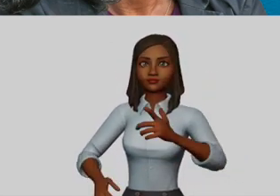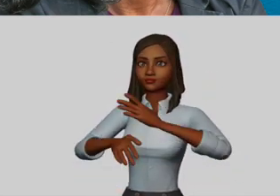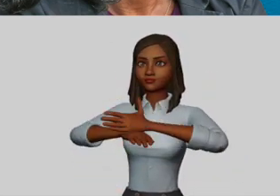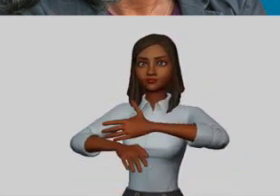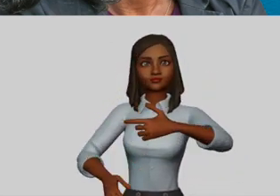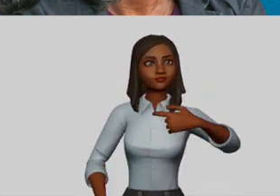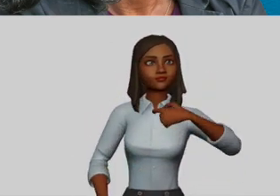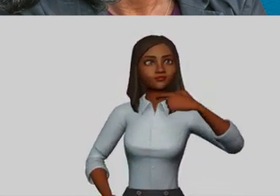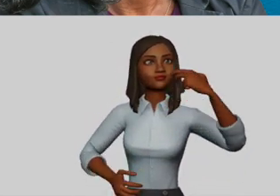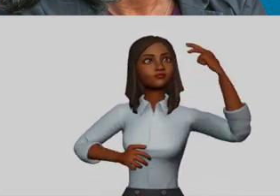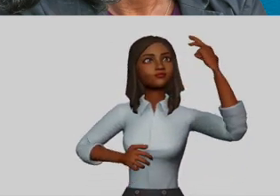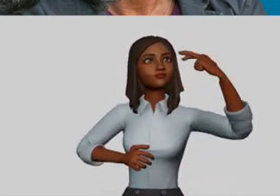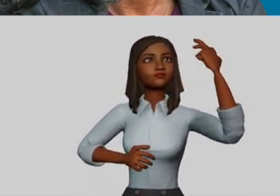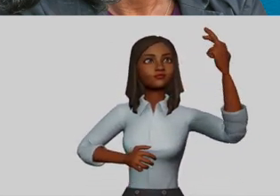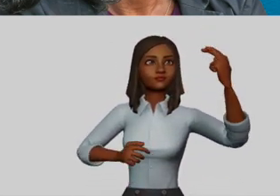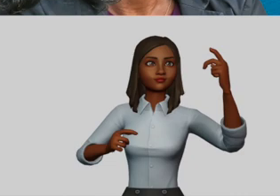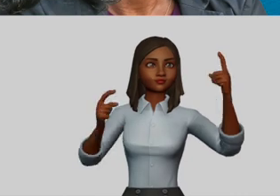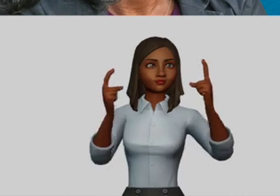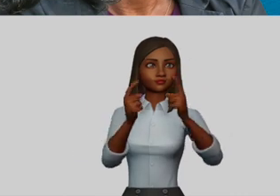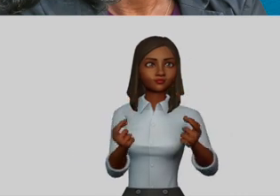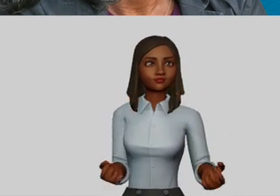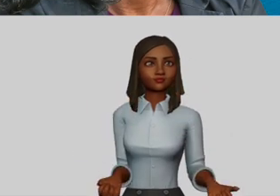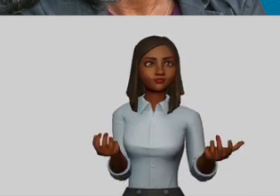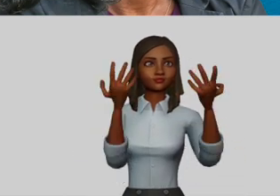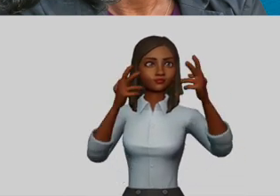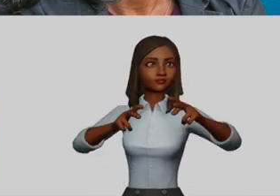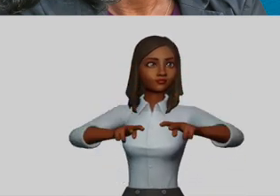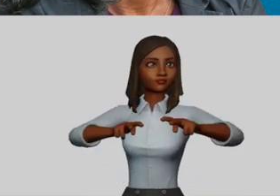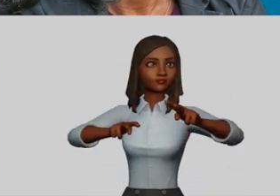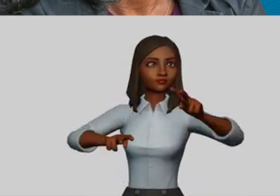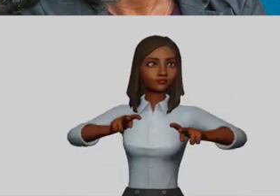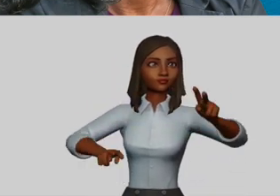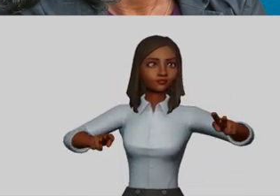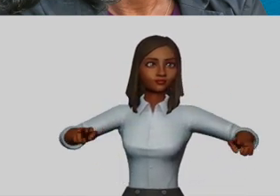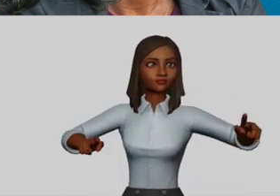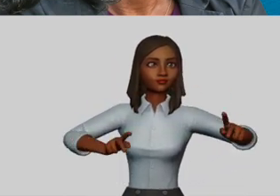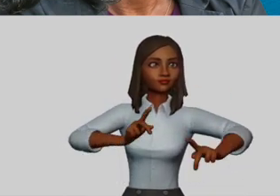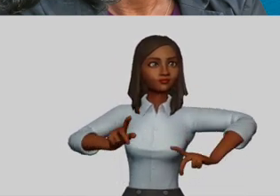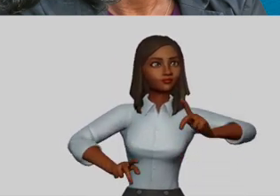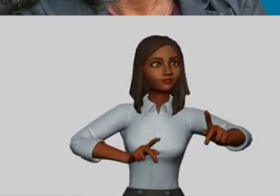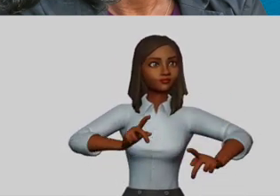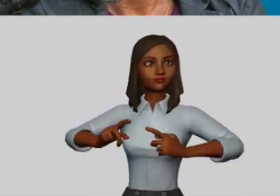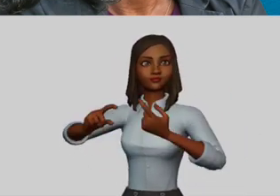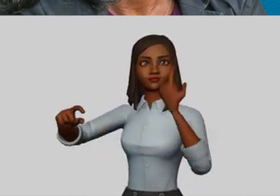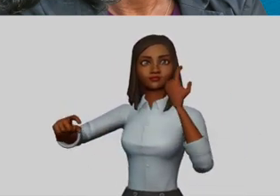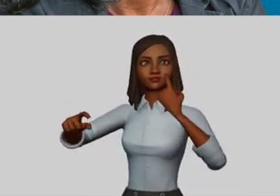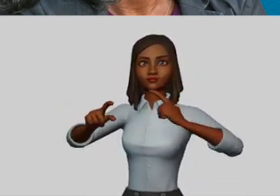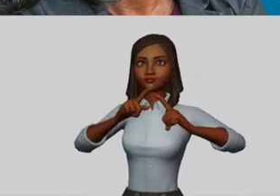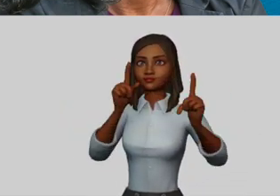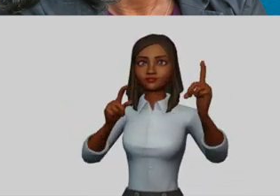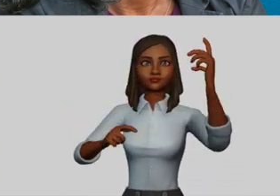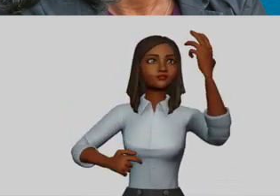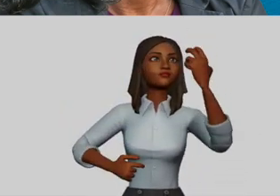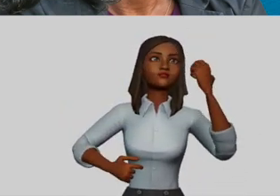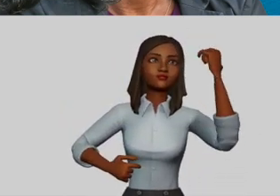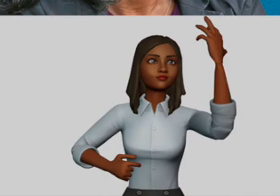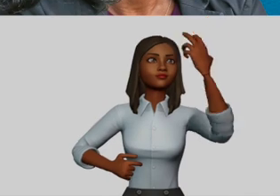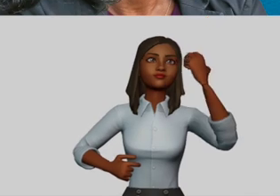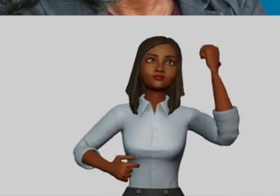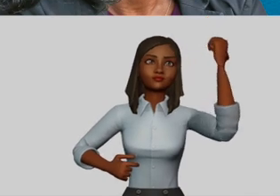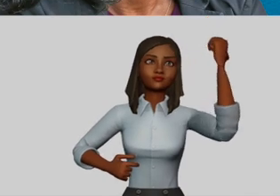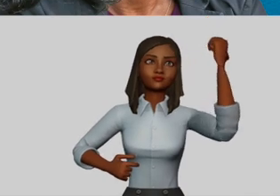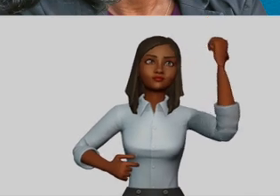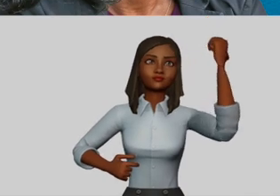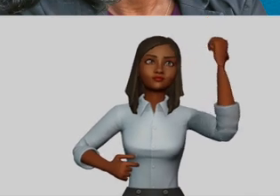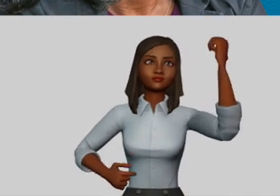otra gente que tiene un diferente tipo de pensar, pero yo creo en esto. Y respeto a los demás, pero me respeto yo misma y ese creencia.